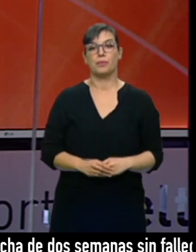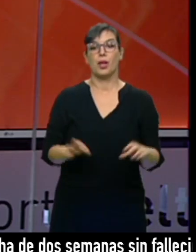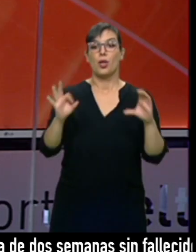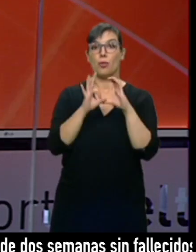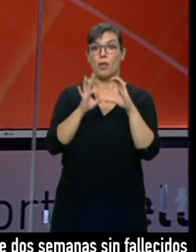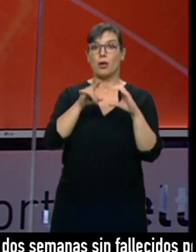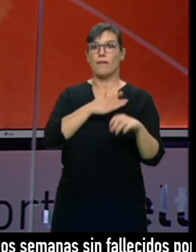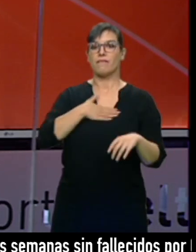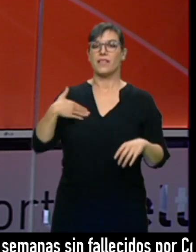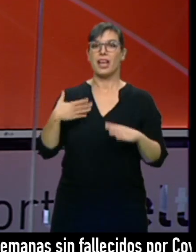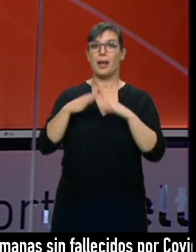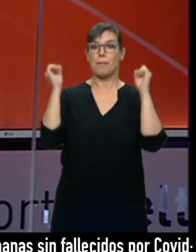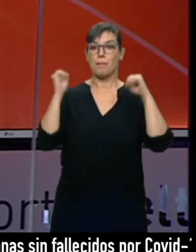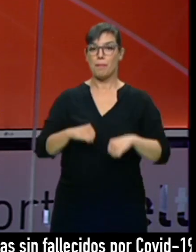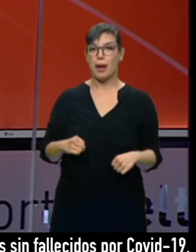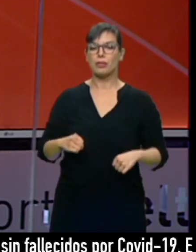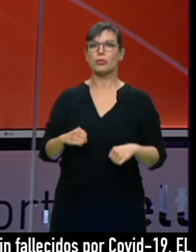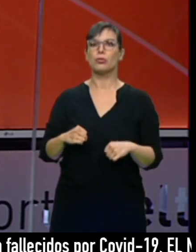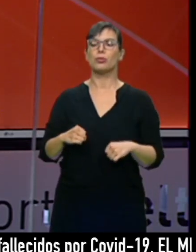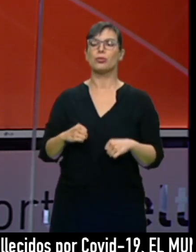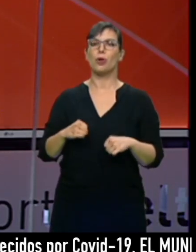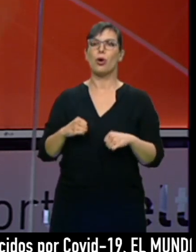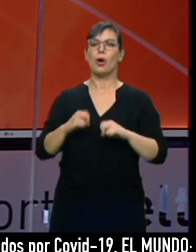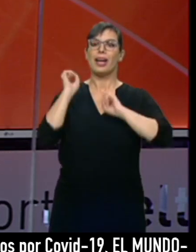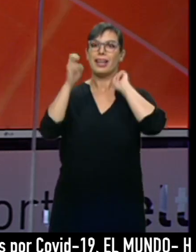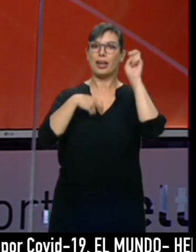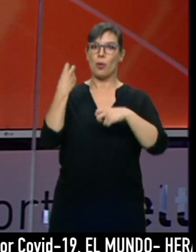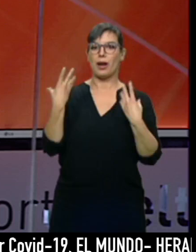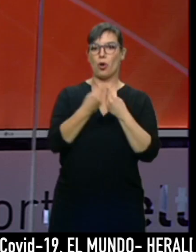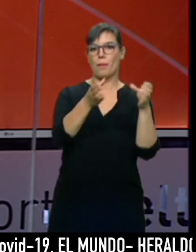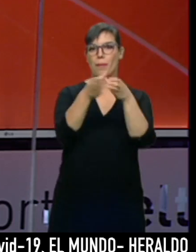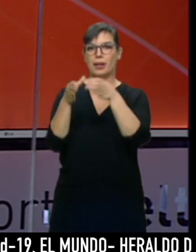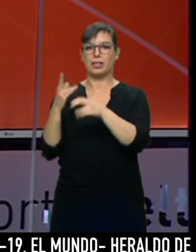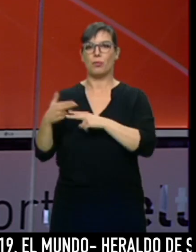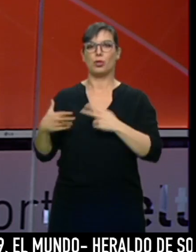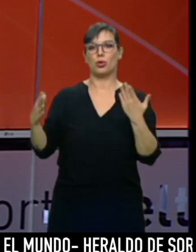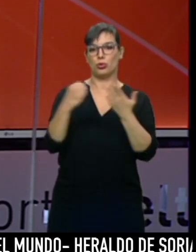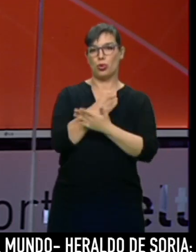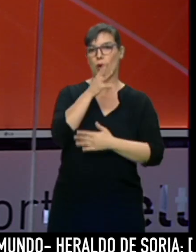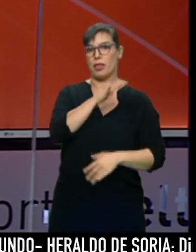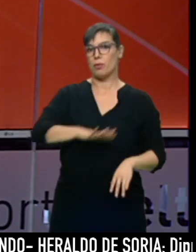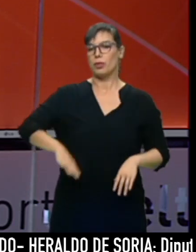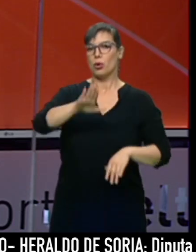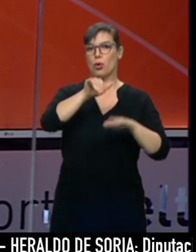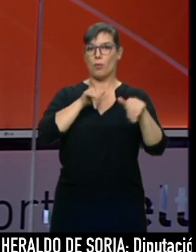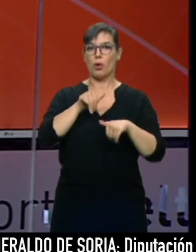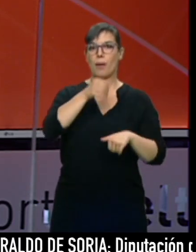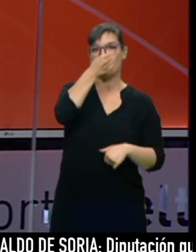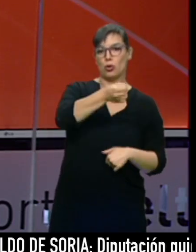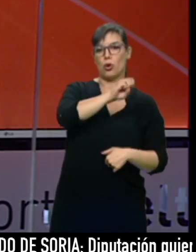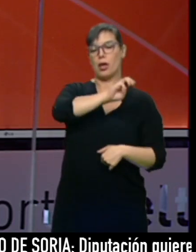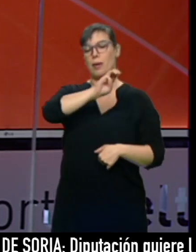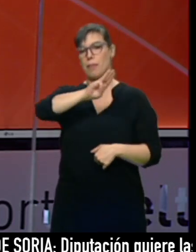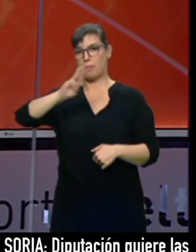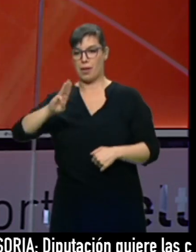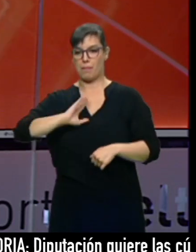quiere renovar el pacto antitransfugismo con todos los partidos y de momento ha citado por carta a PSOE y PP mañana miércoles.